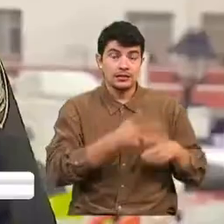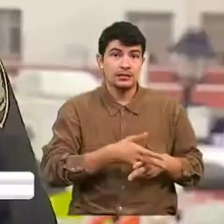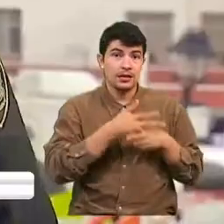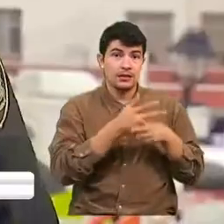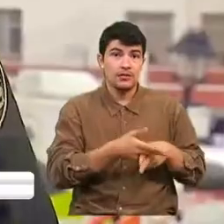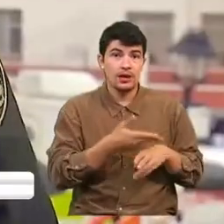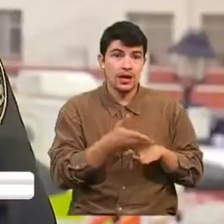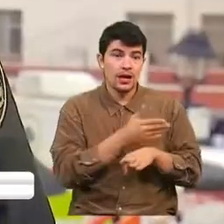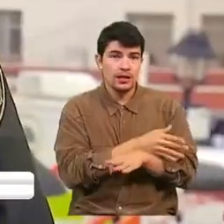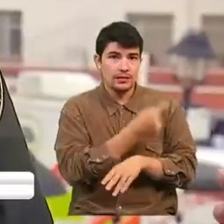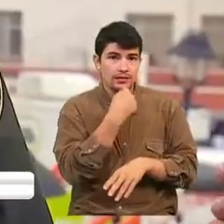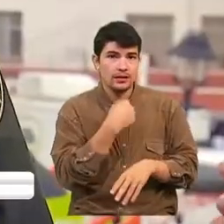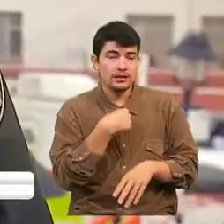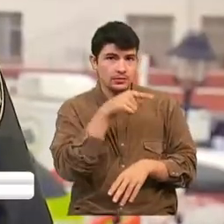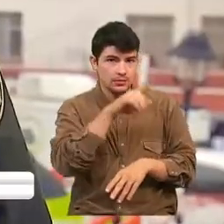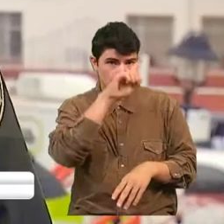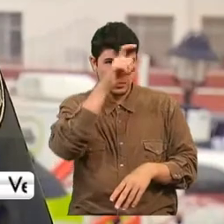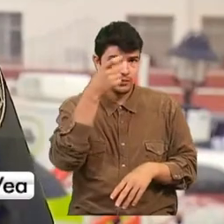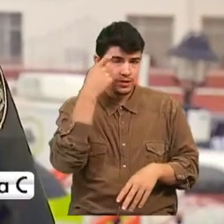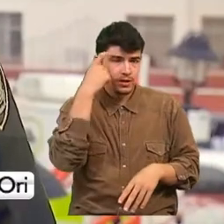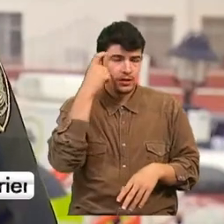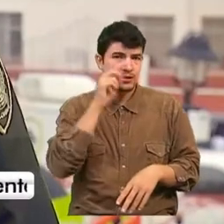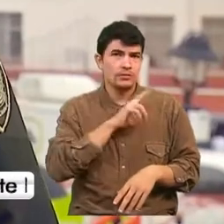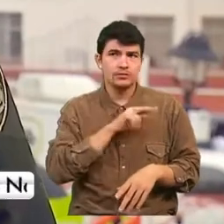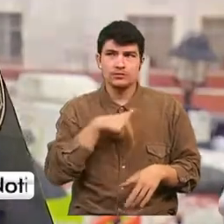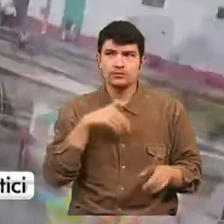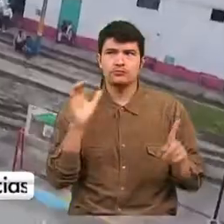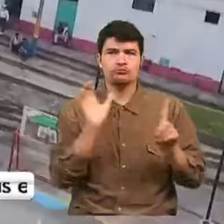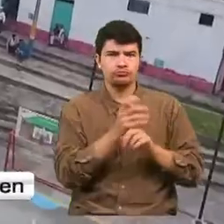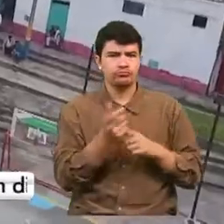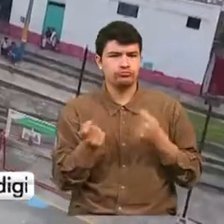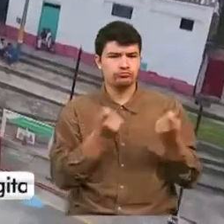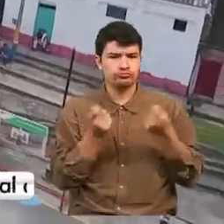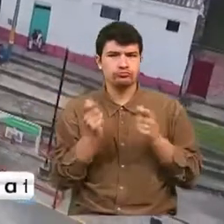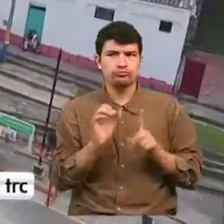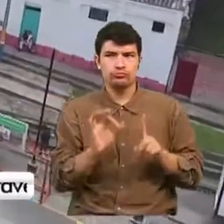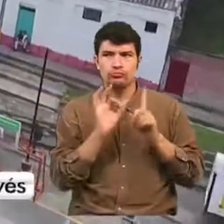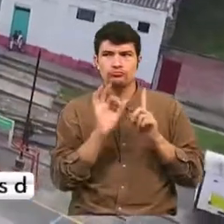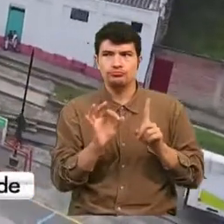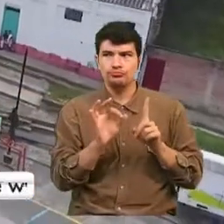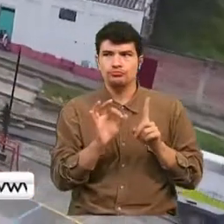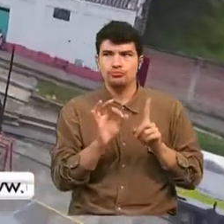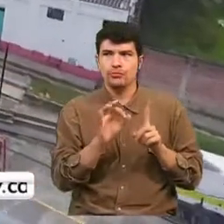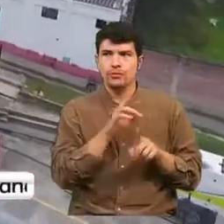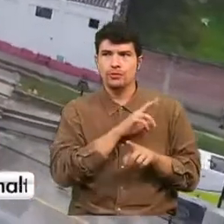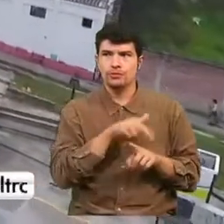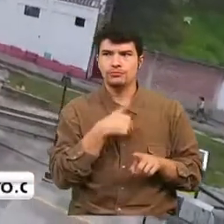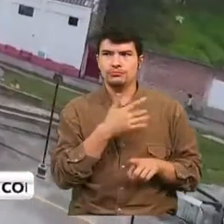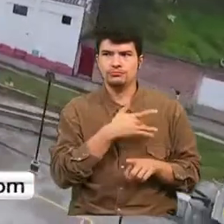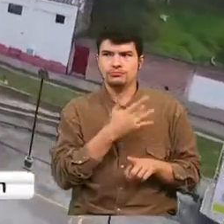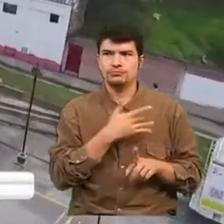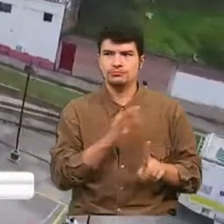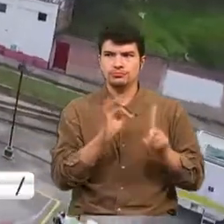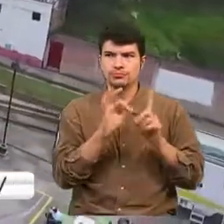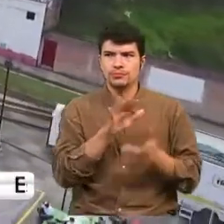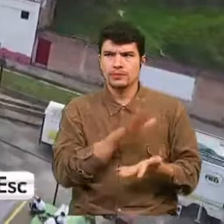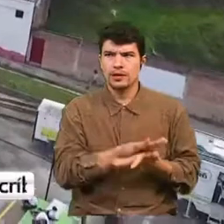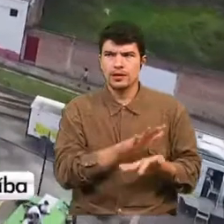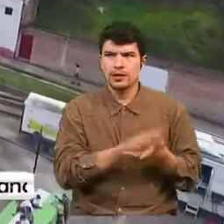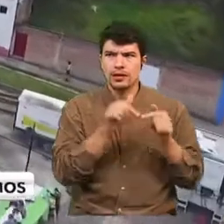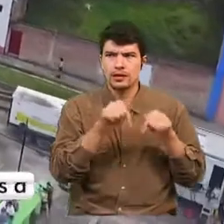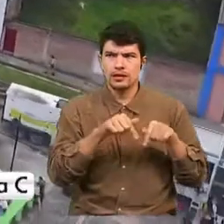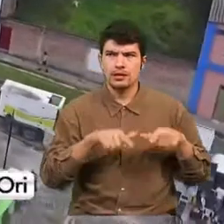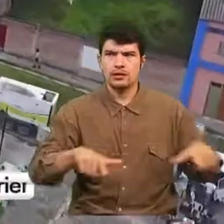nuestro señor gobernador, efectivamente logrando los controles y efectividad, gozamos de una tranquilidad por este sector de la